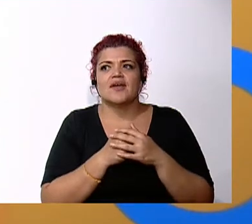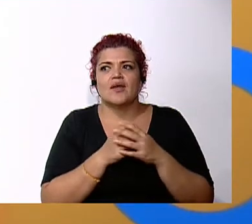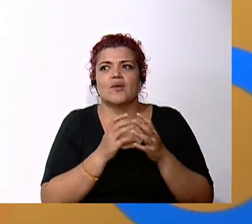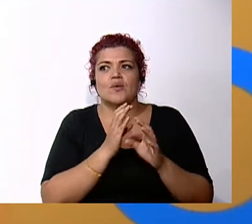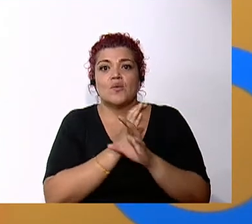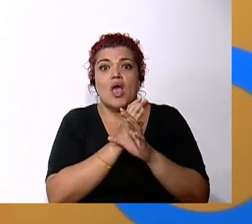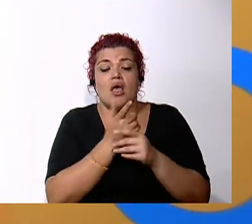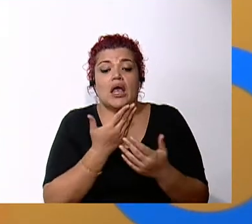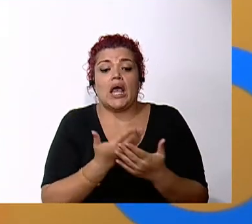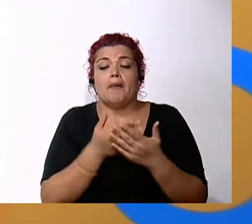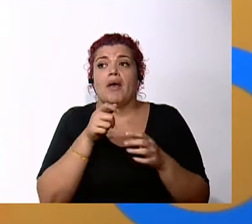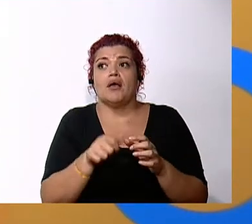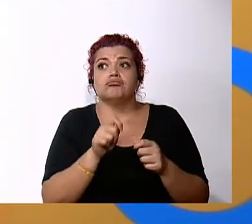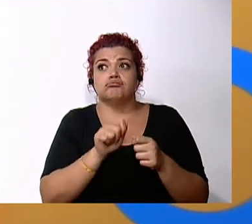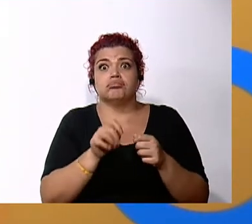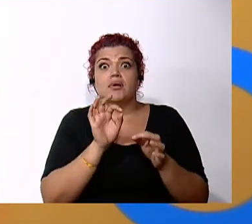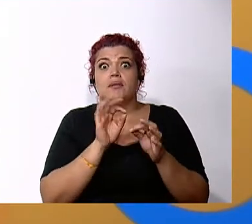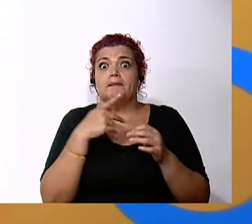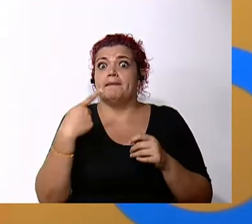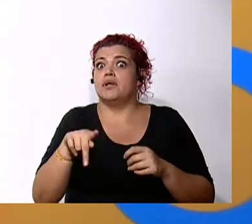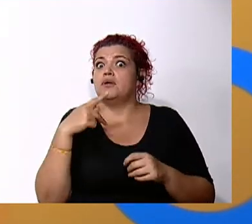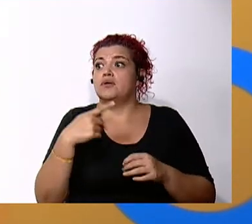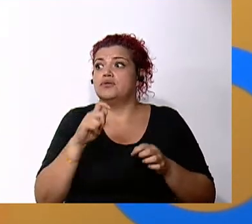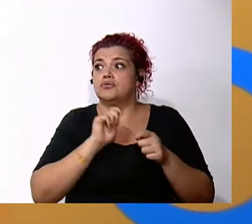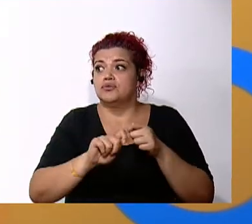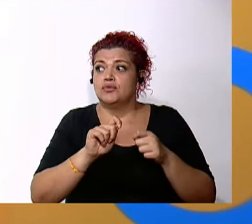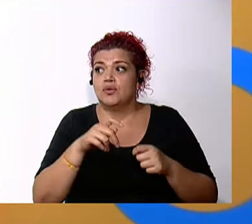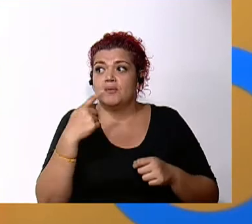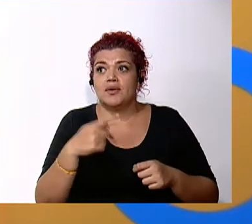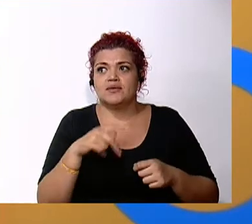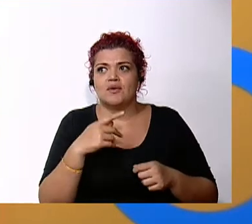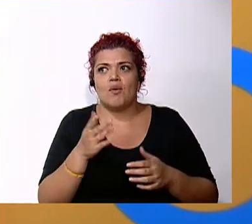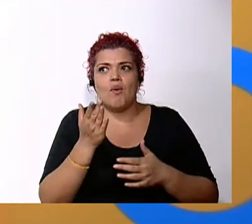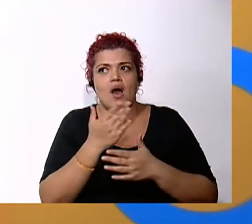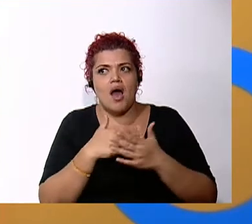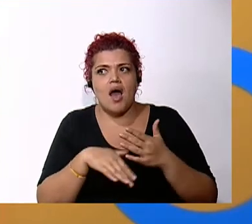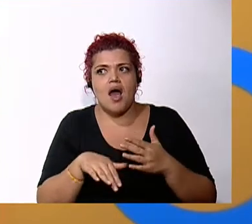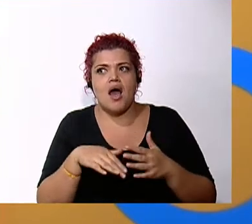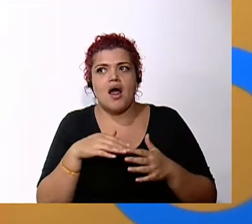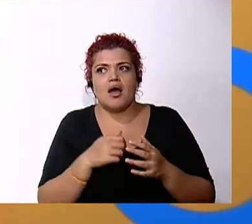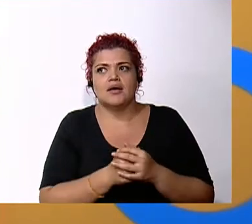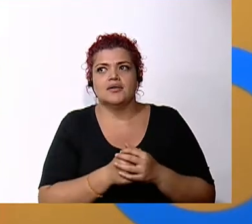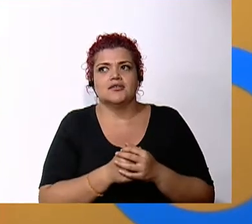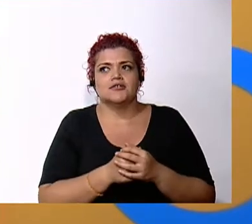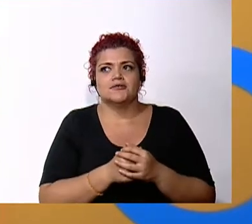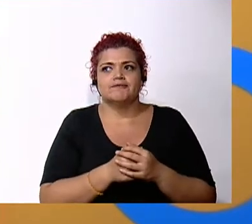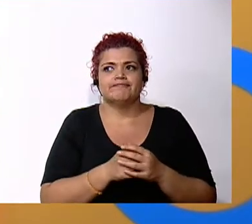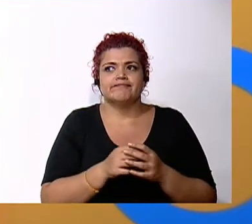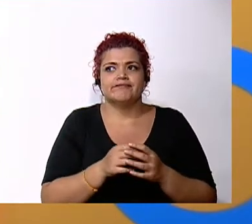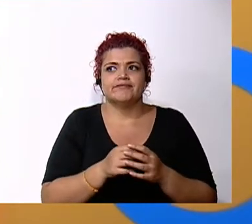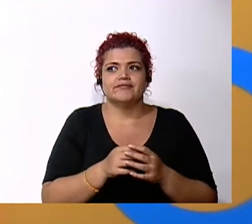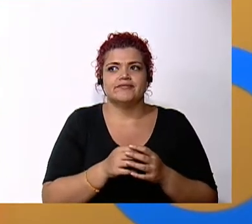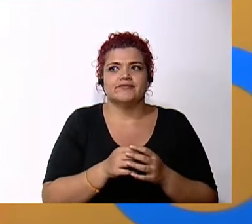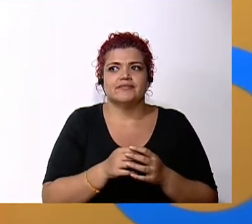Cuidado, se queman al manipular ustedes fósforos o algún... No, chicos.